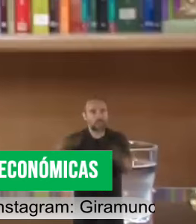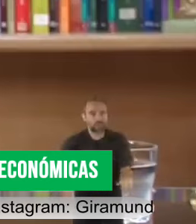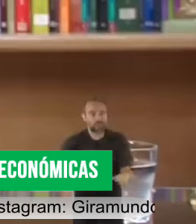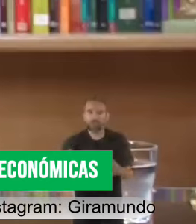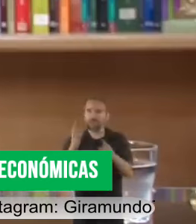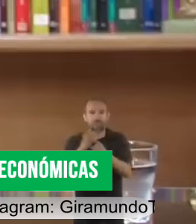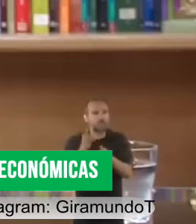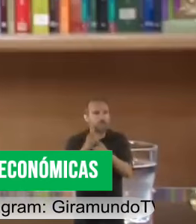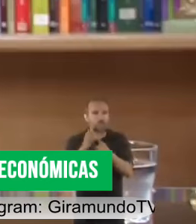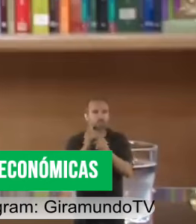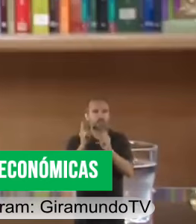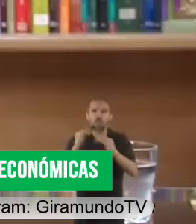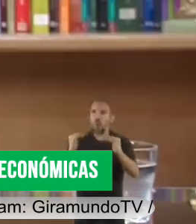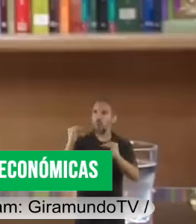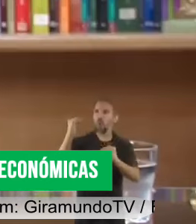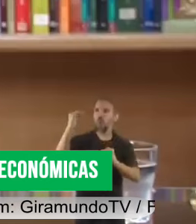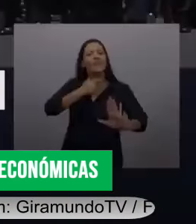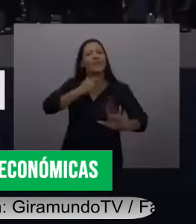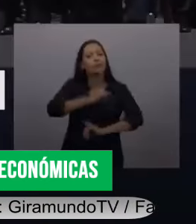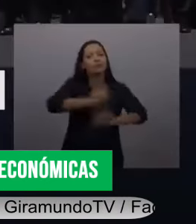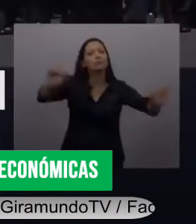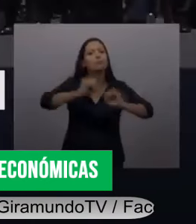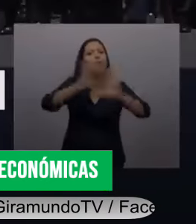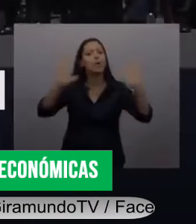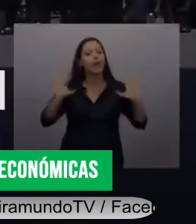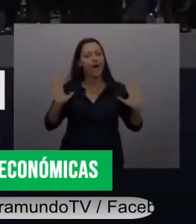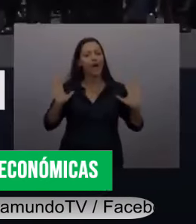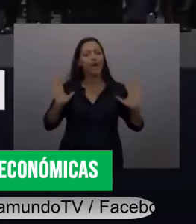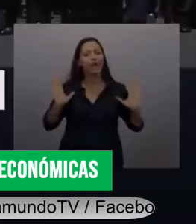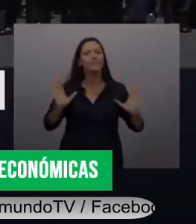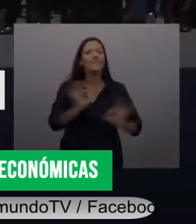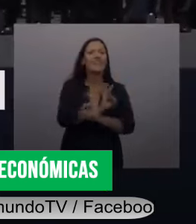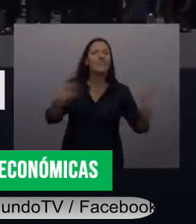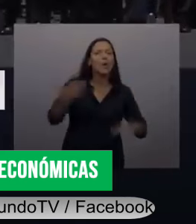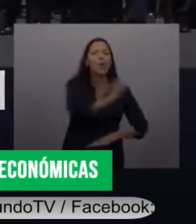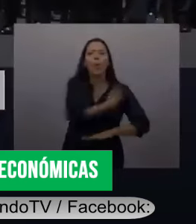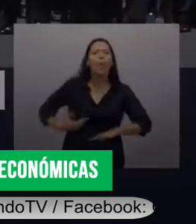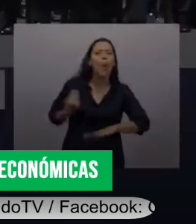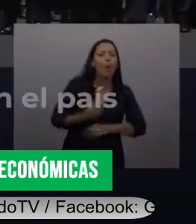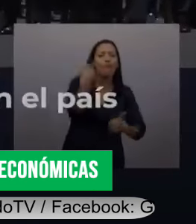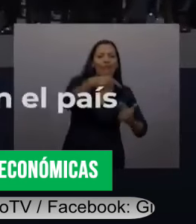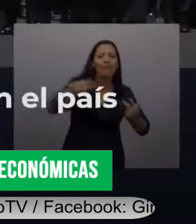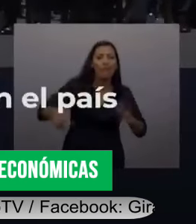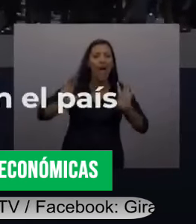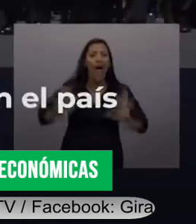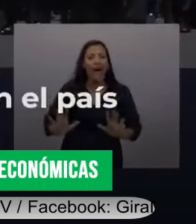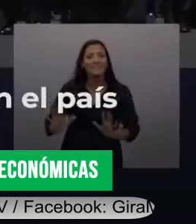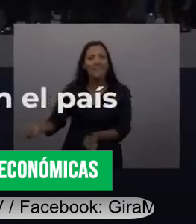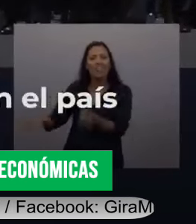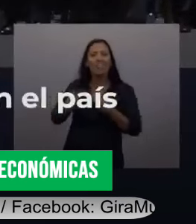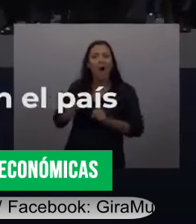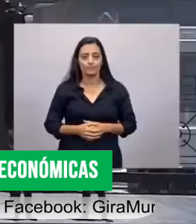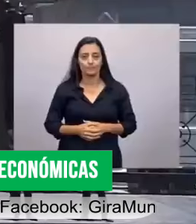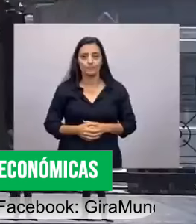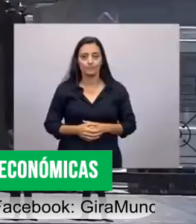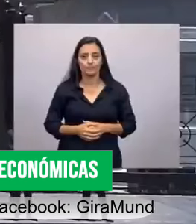la asignación universal por hijo, que en términos concretos son 2,5 millones de madres que reciben la asignación